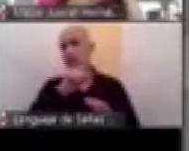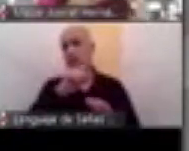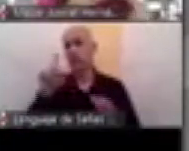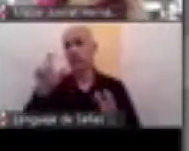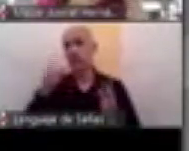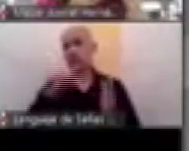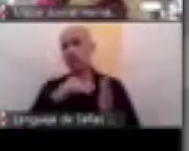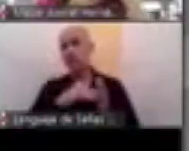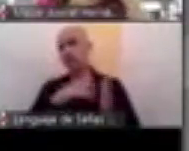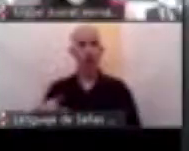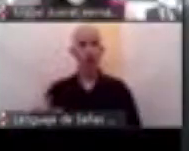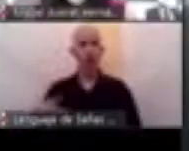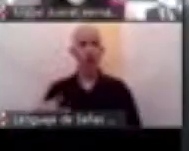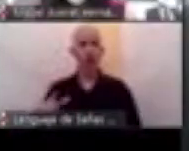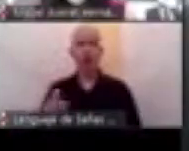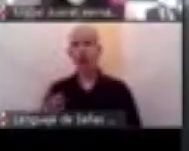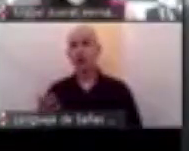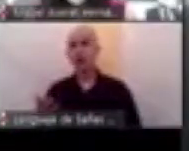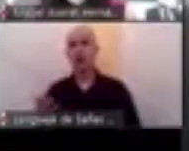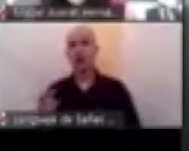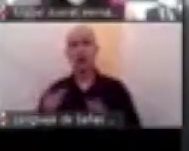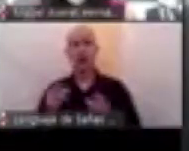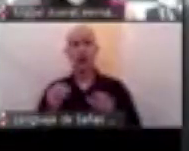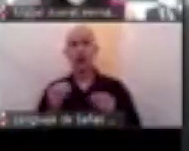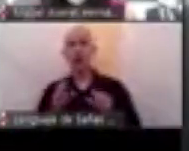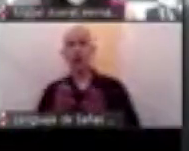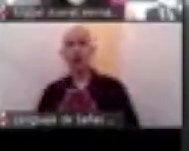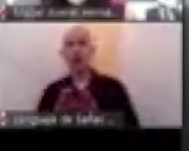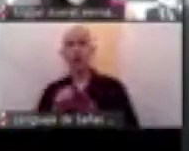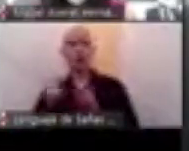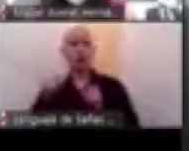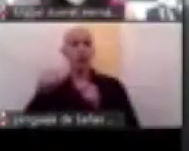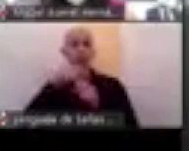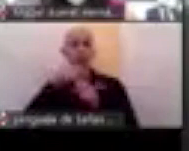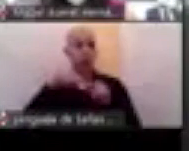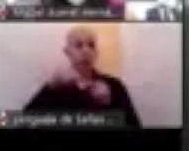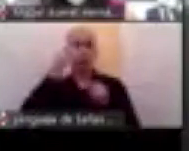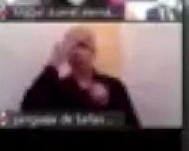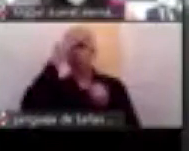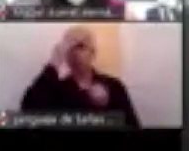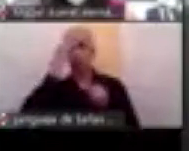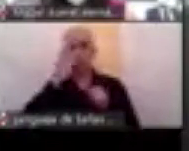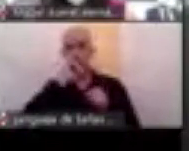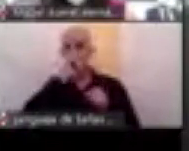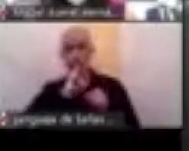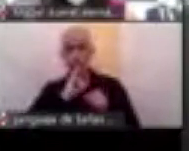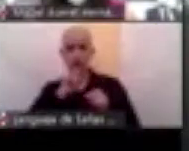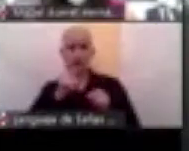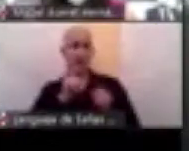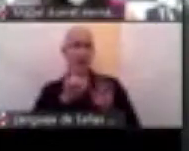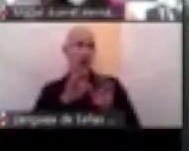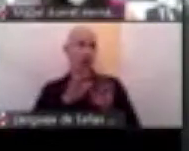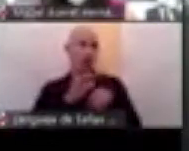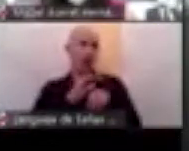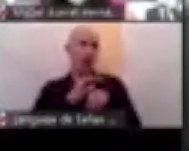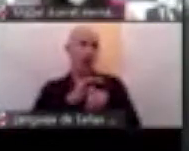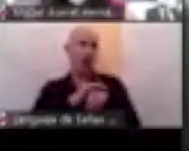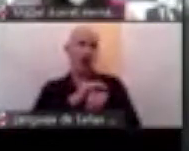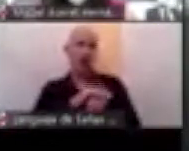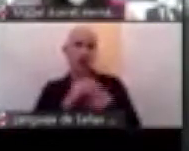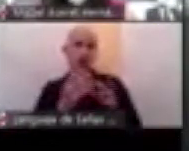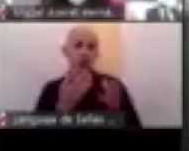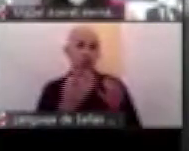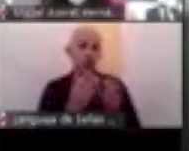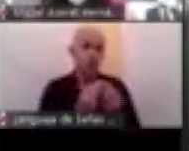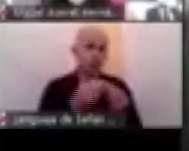representado en las autoridades electas los consejeros electorales reconocieron un inédito del proceso electoral ante la emergencia